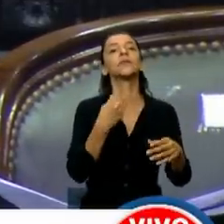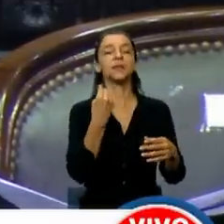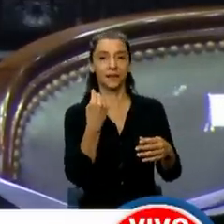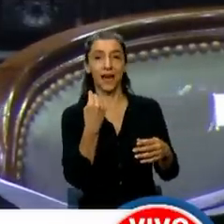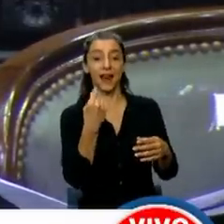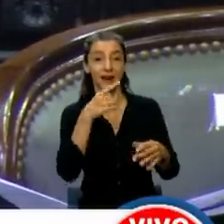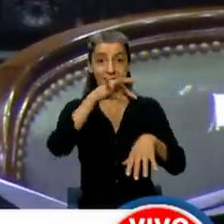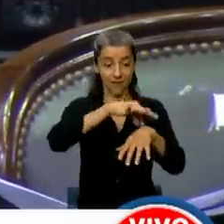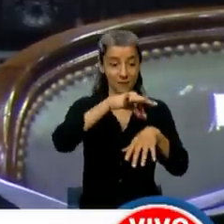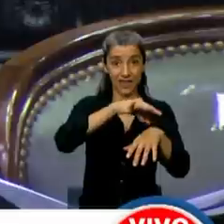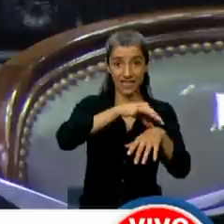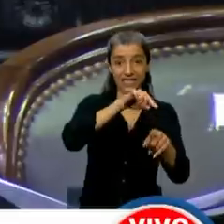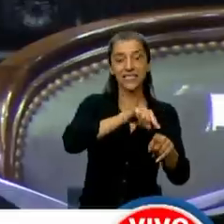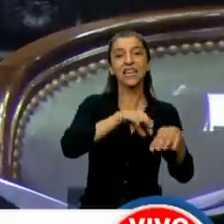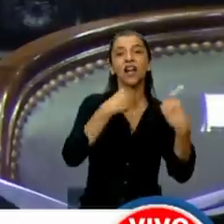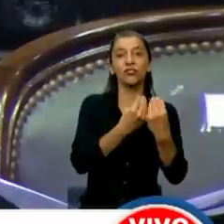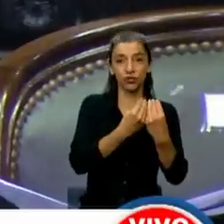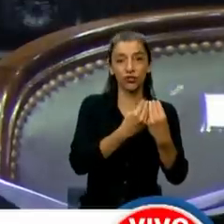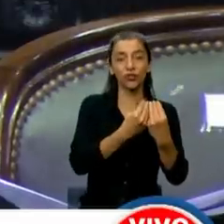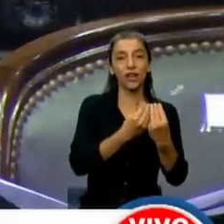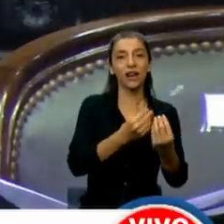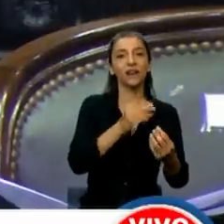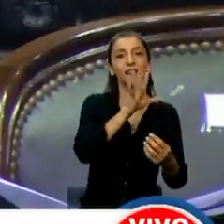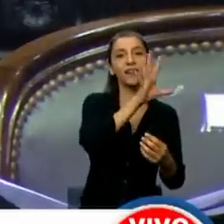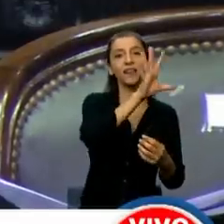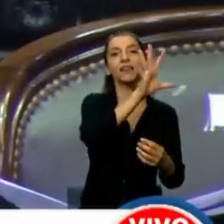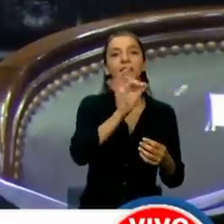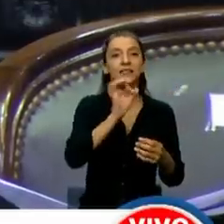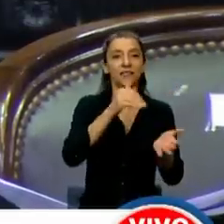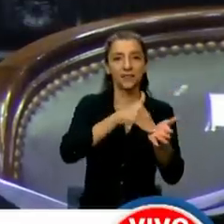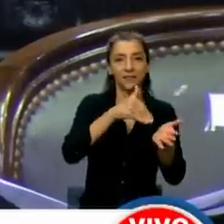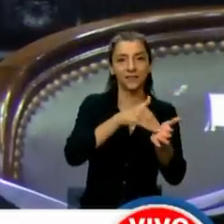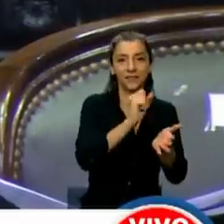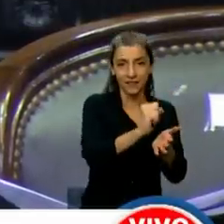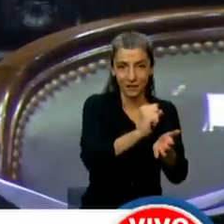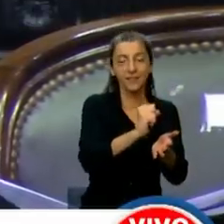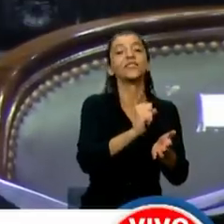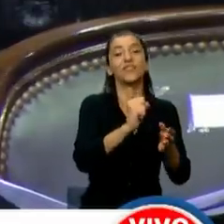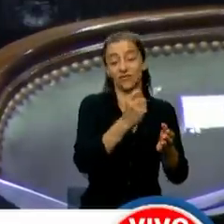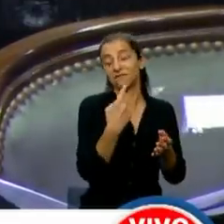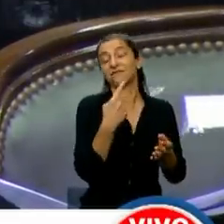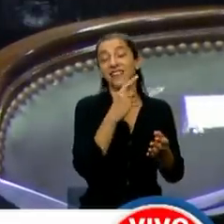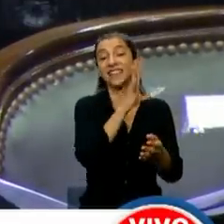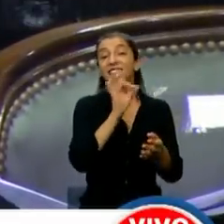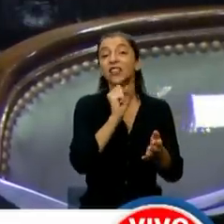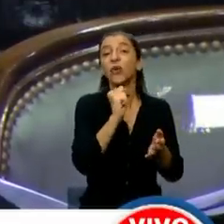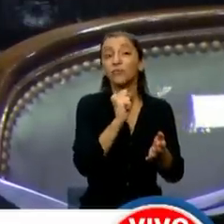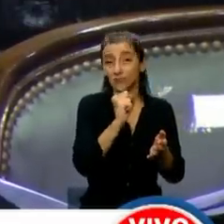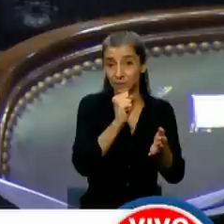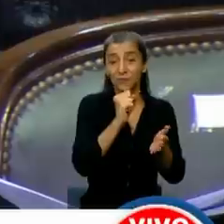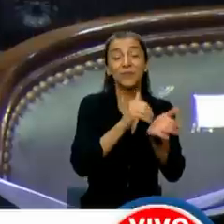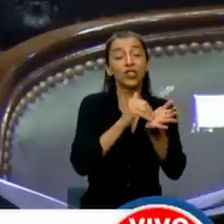de 500 millones de pesos me dan lo como los me dan tienen 500 millones de pesos menos